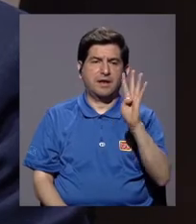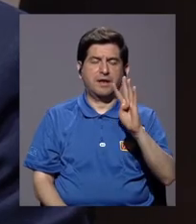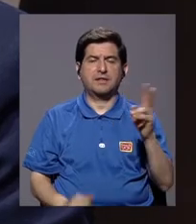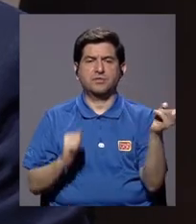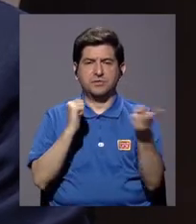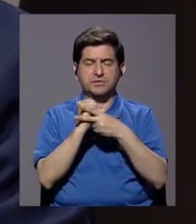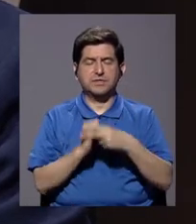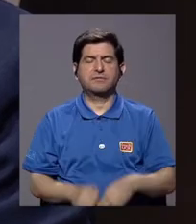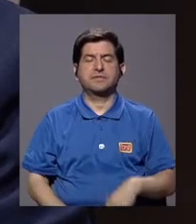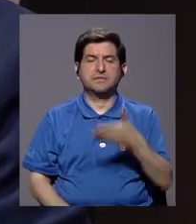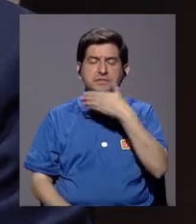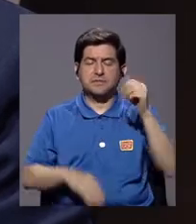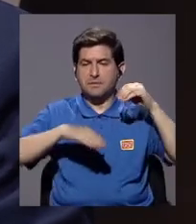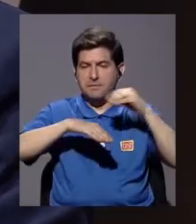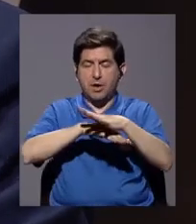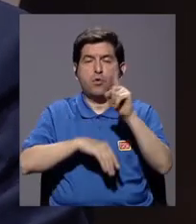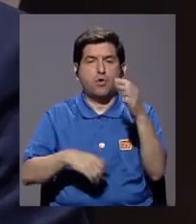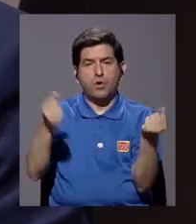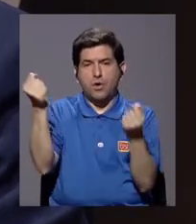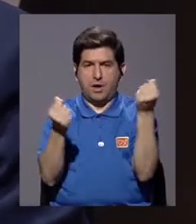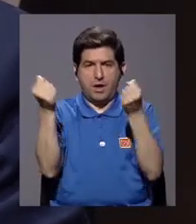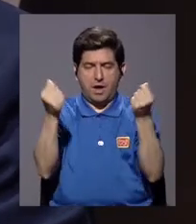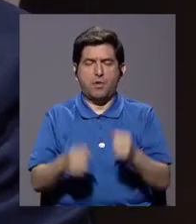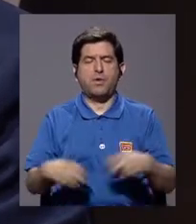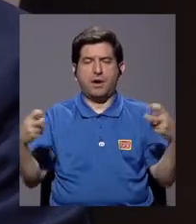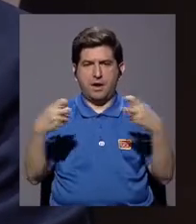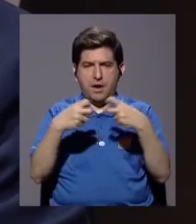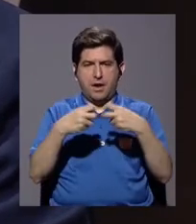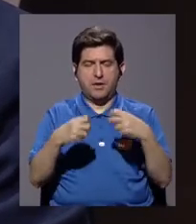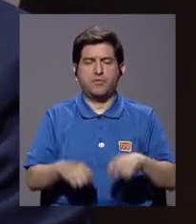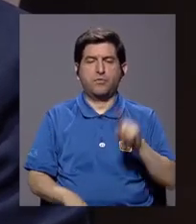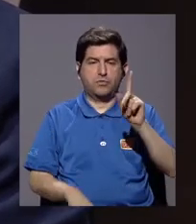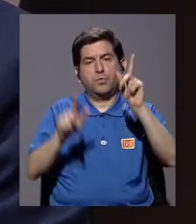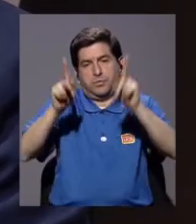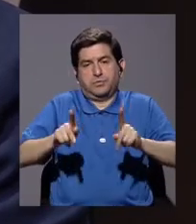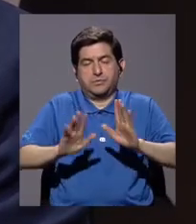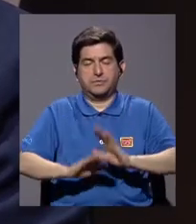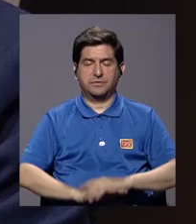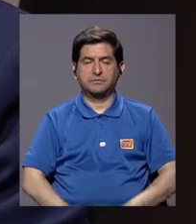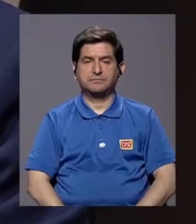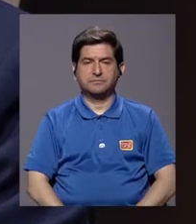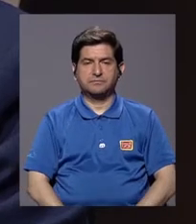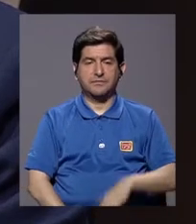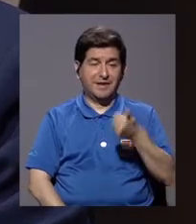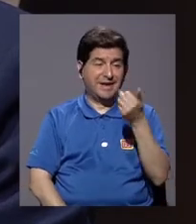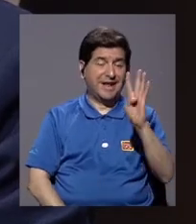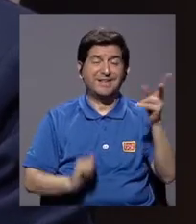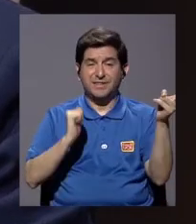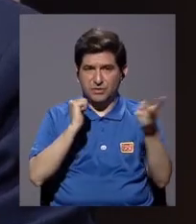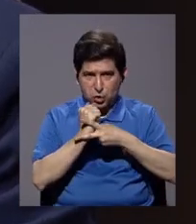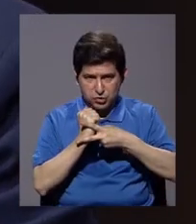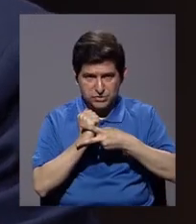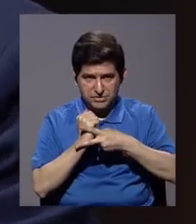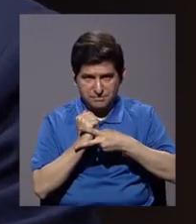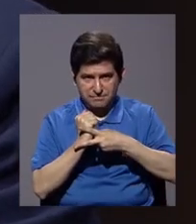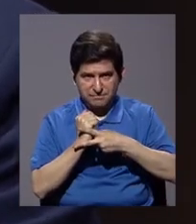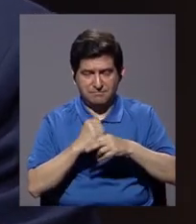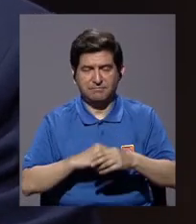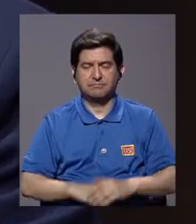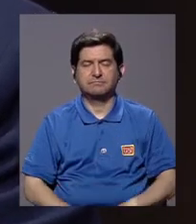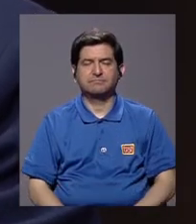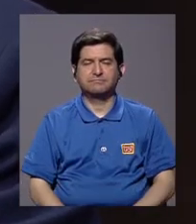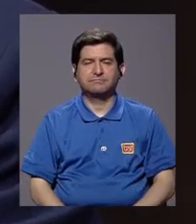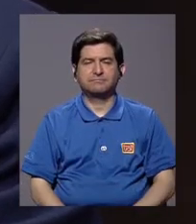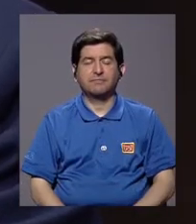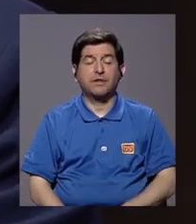más mejor efecto que un carro de eléctrico particular, 14 veces. Por